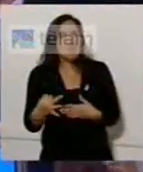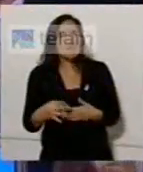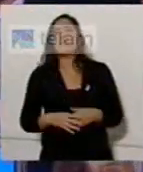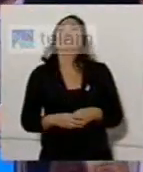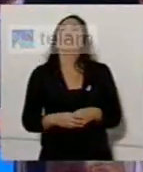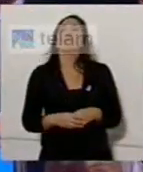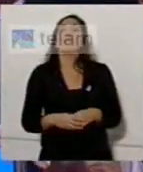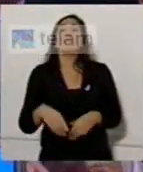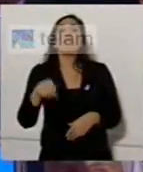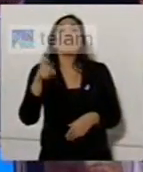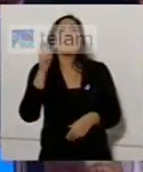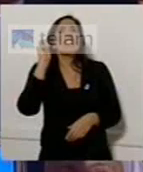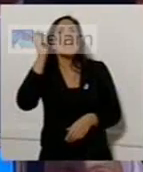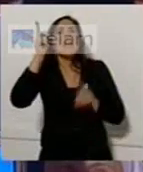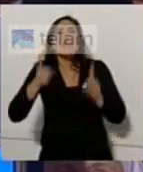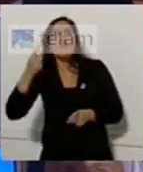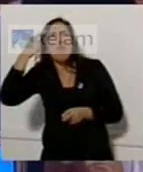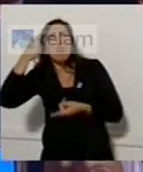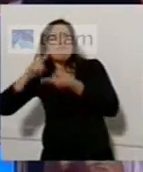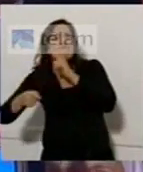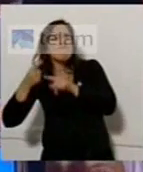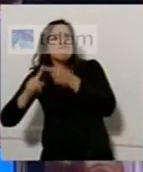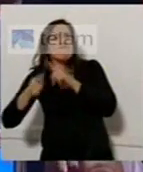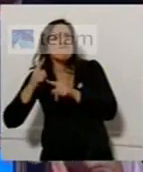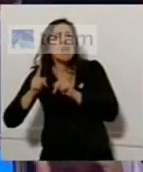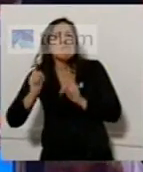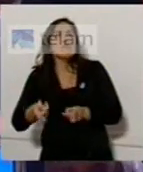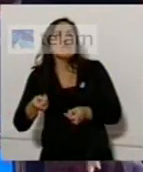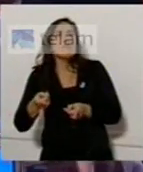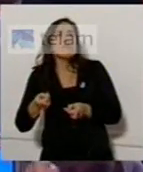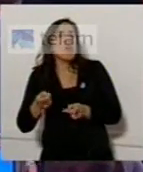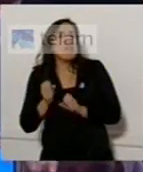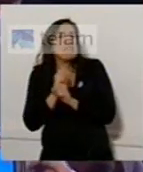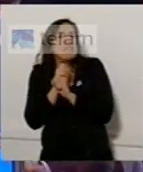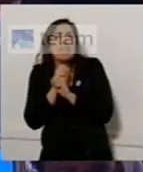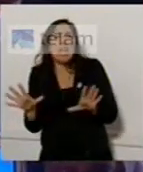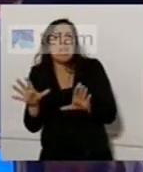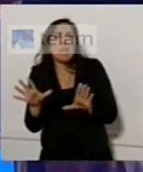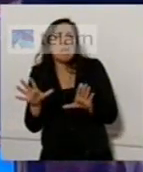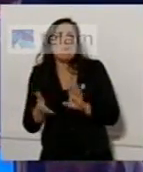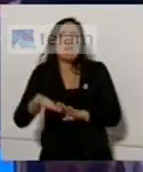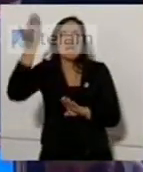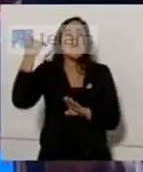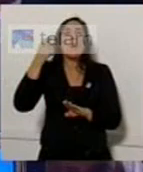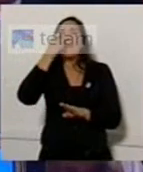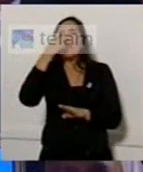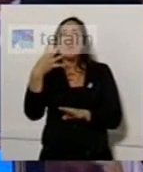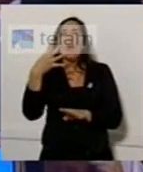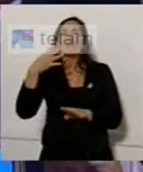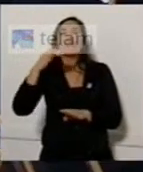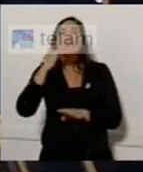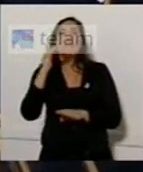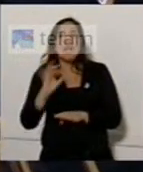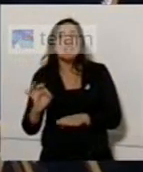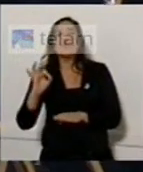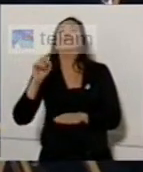que quienes pergeniaron ese golpe terrible del 24 de marzo de